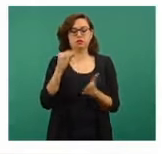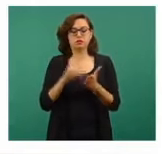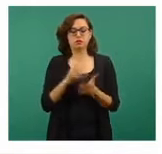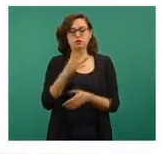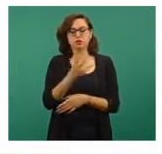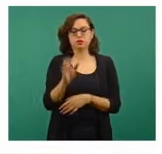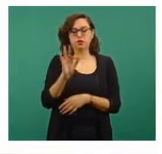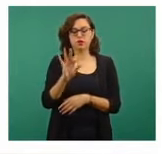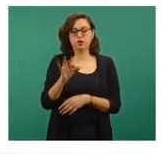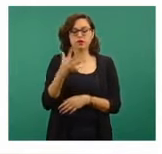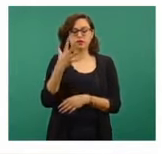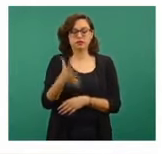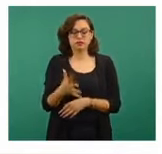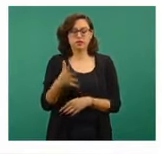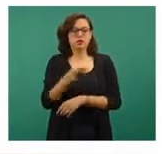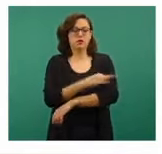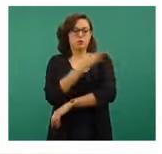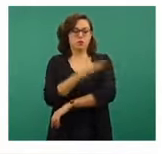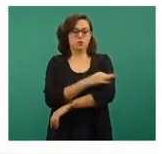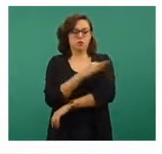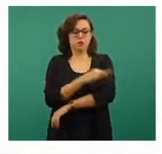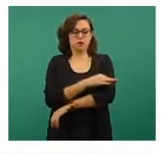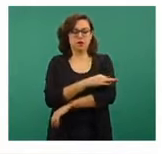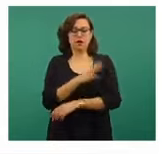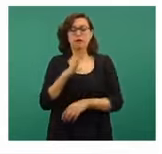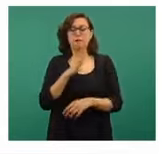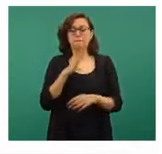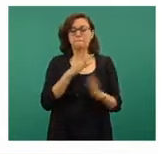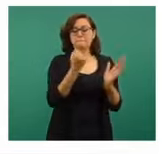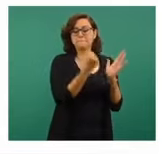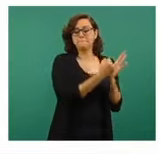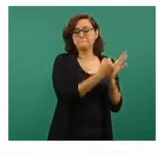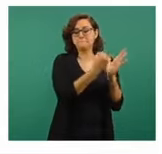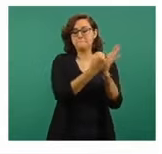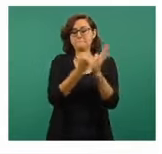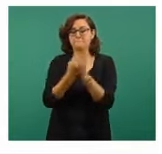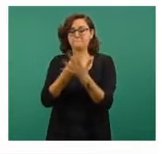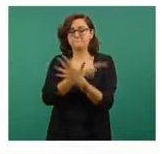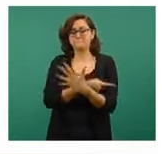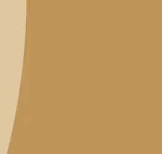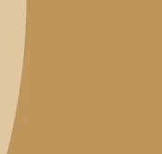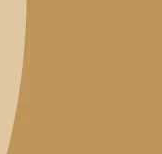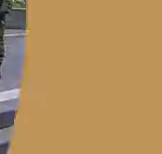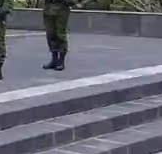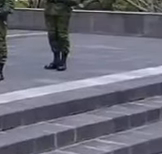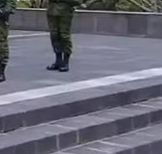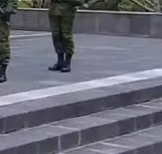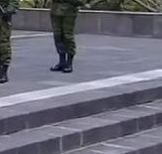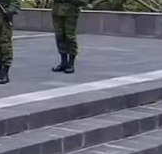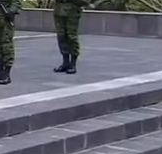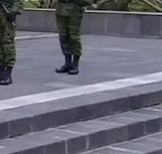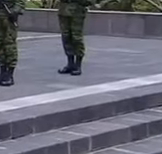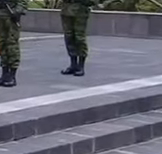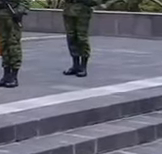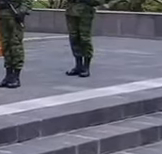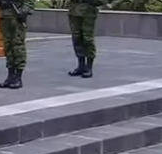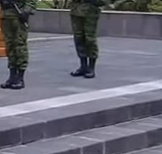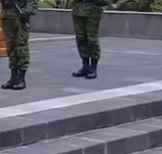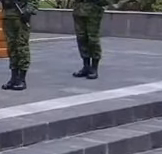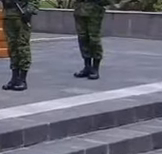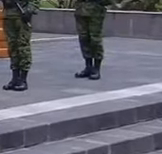12.334.445 dosis de vacunas, de estas 5 clases de vacunas que estamos utilizando en México. El 30 de marzo